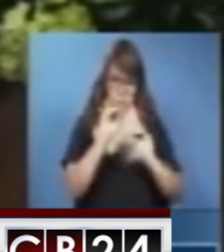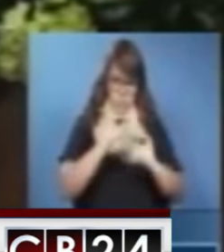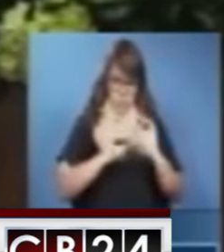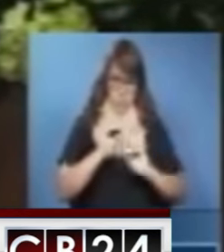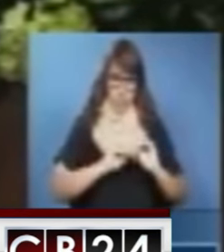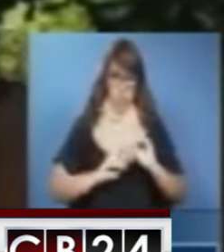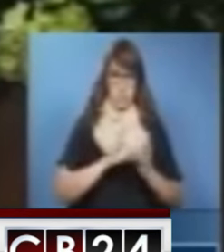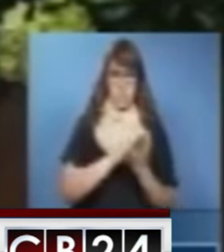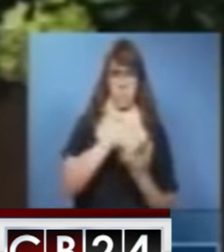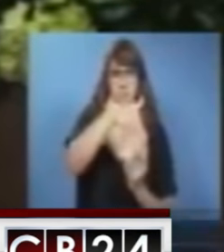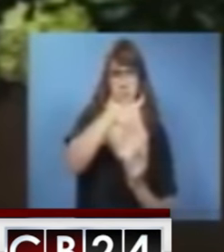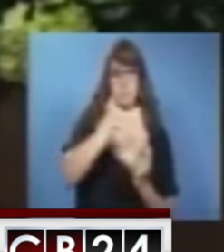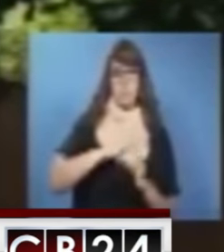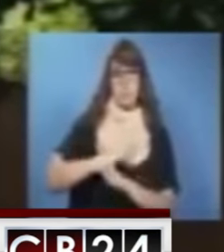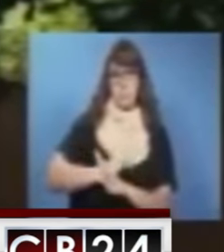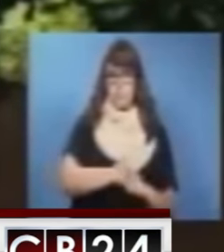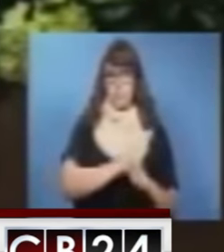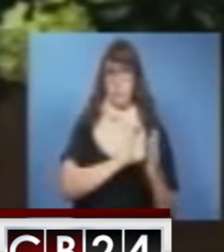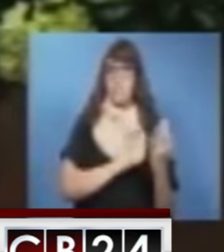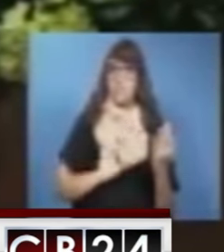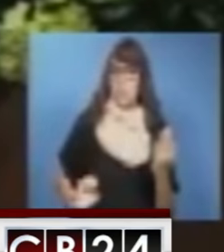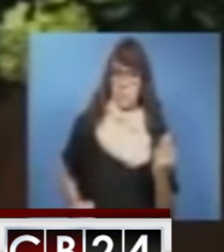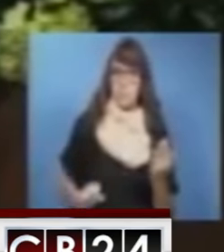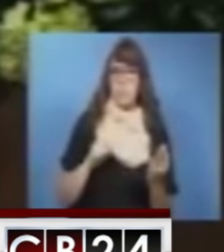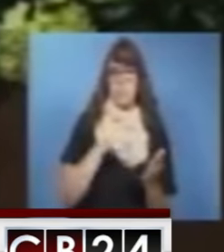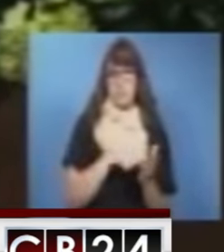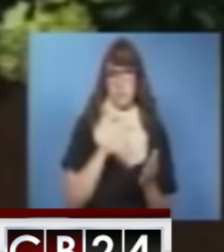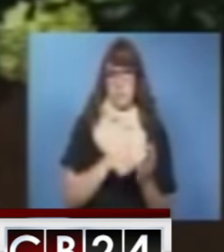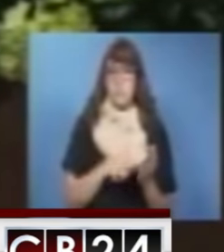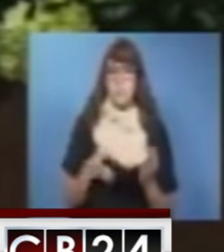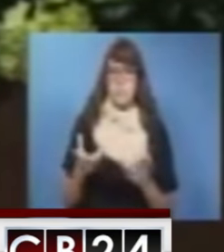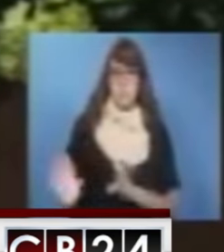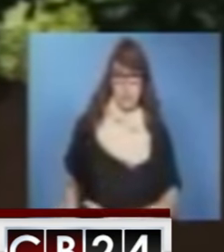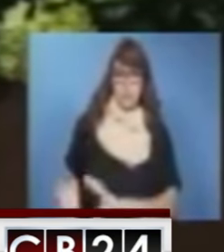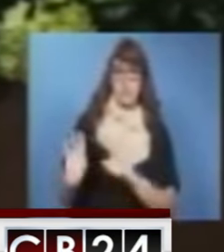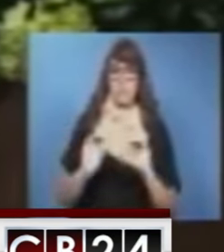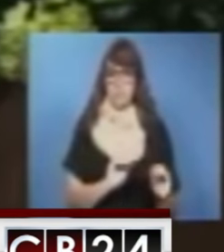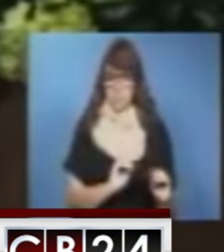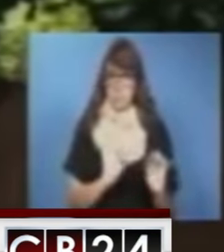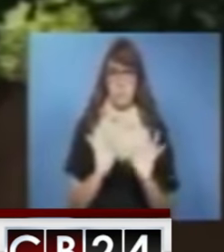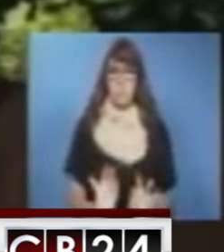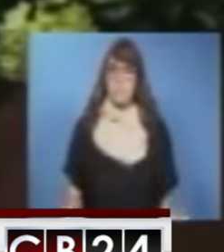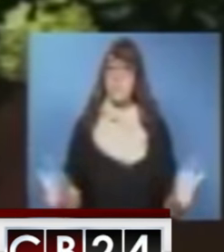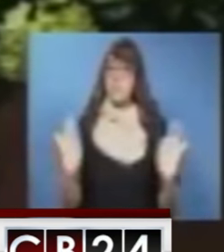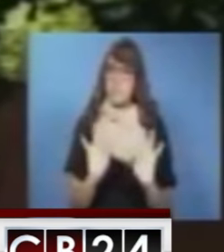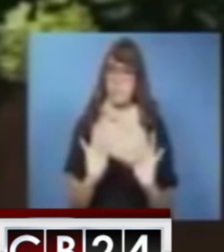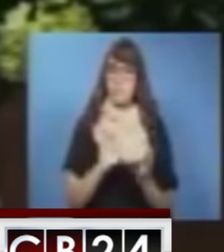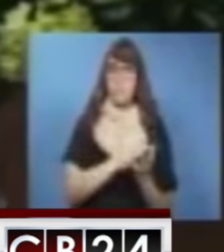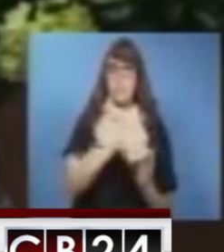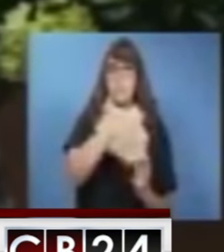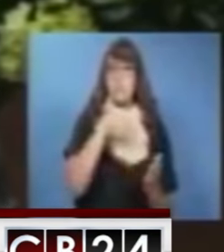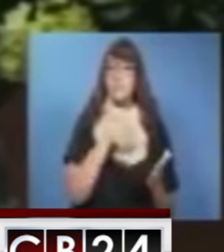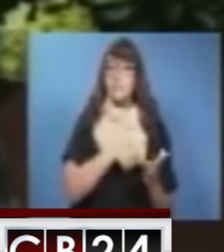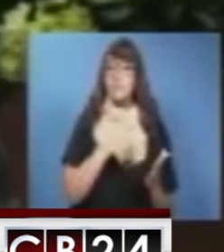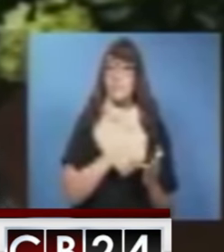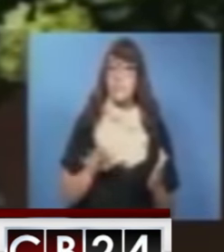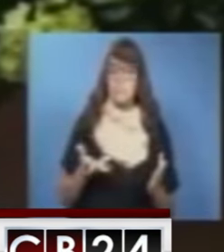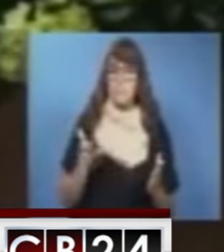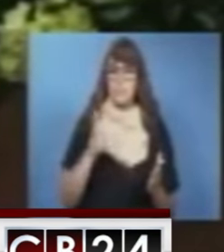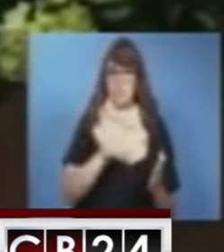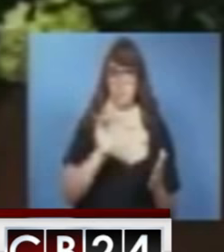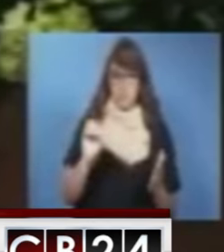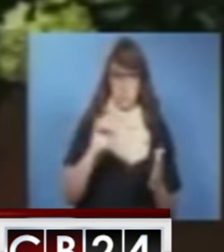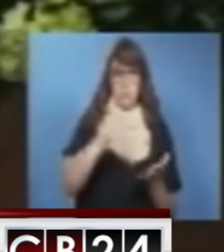El Salvador Seguro. Con la implementación exitosa de este plan, en los